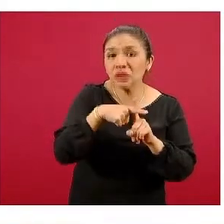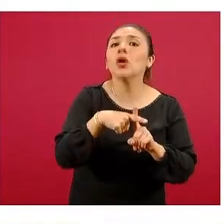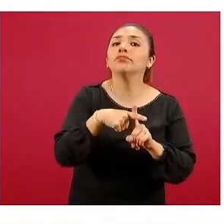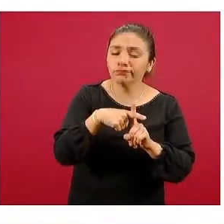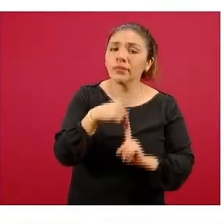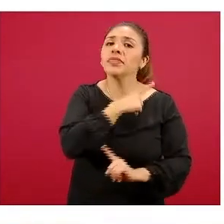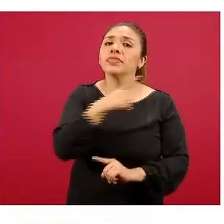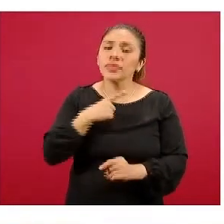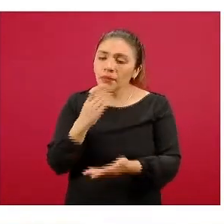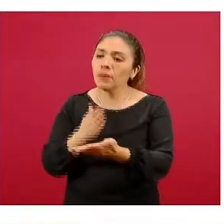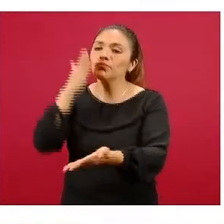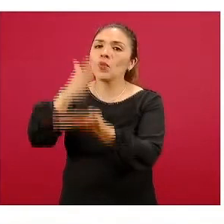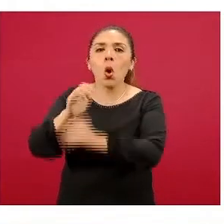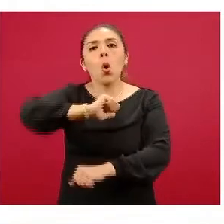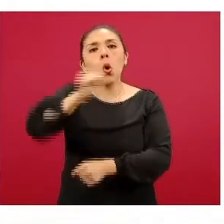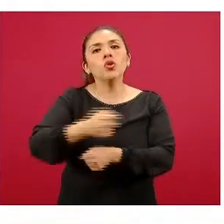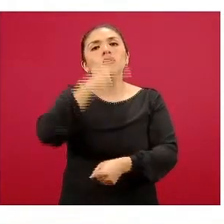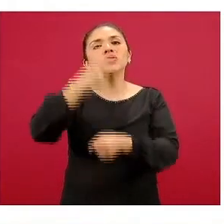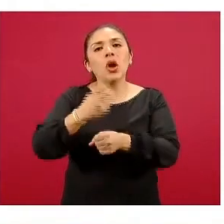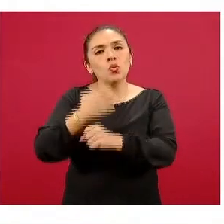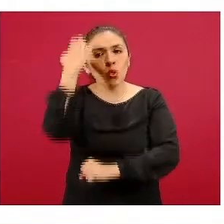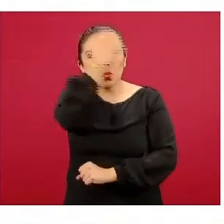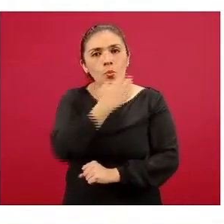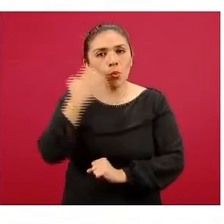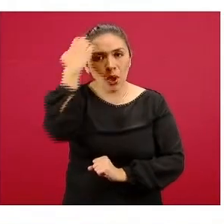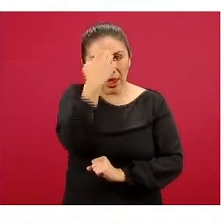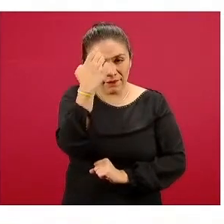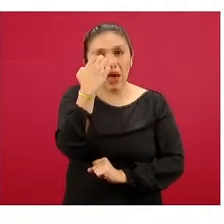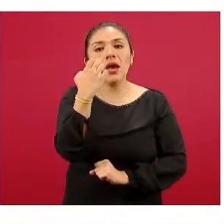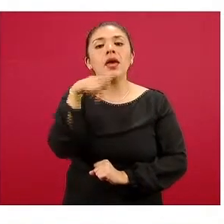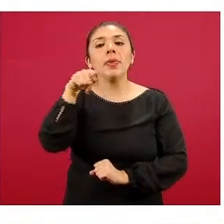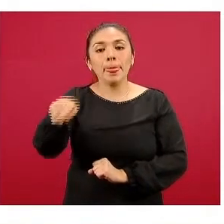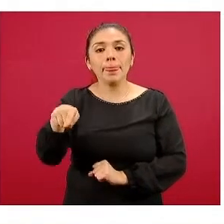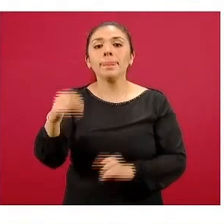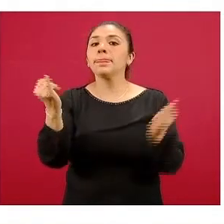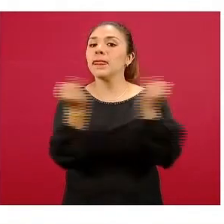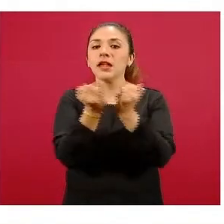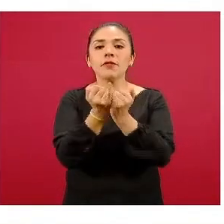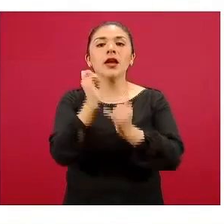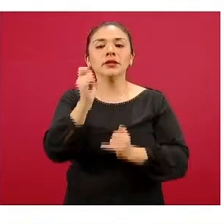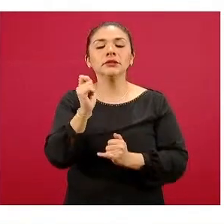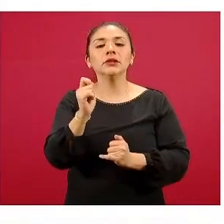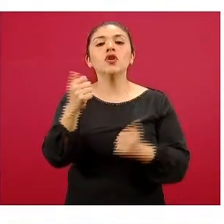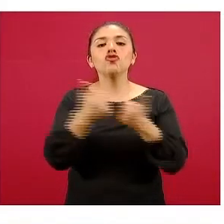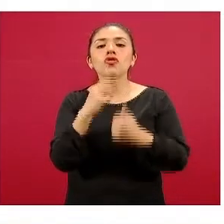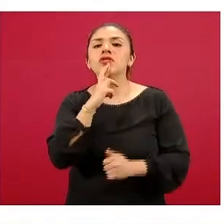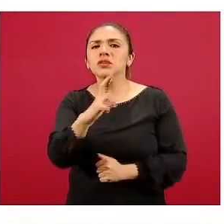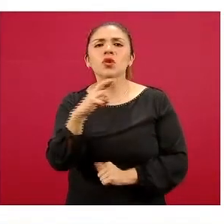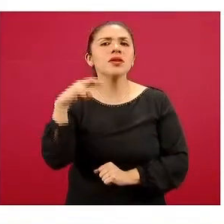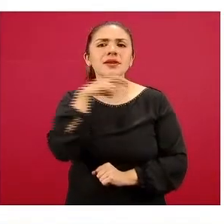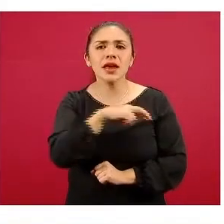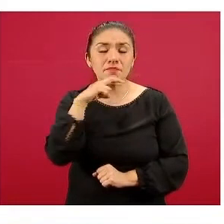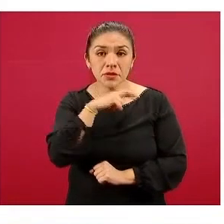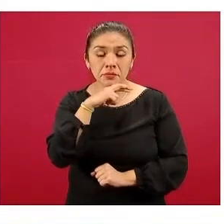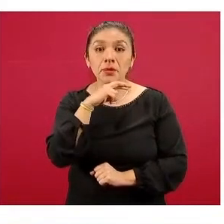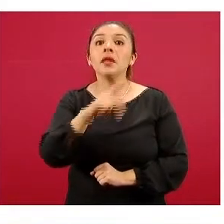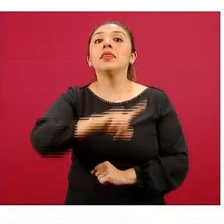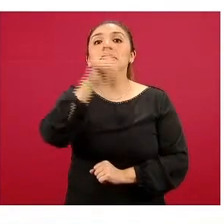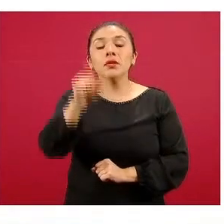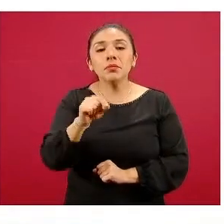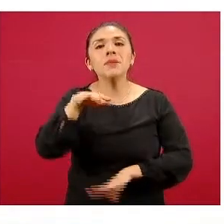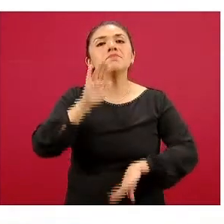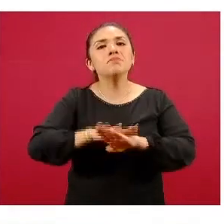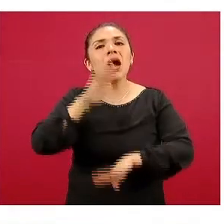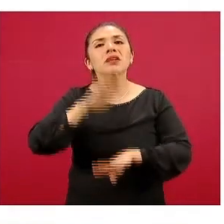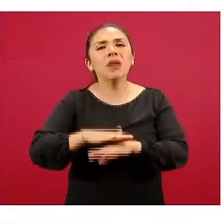que confirmarlo, y hay que confirmarlo con otra prueba también que se tiene un resultado rápido, y después con una serie